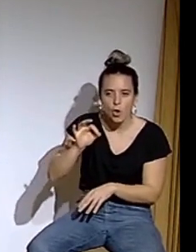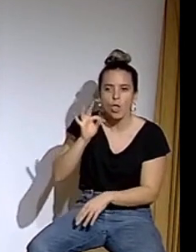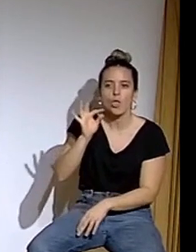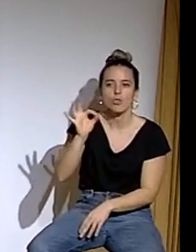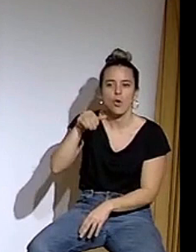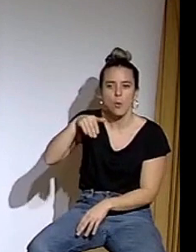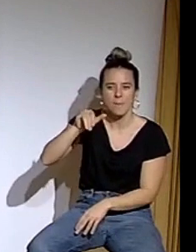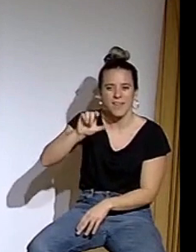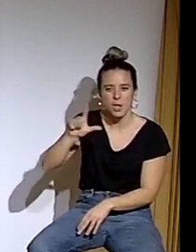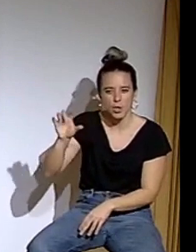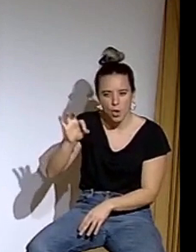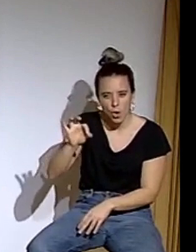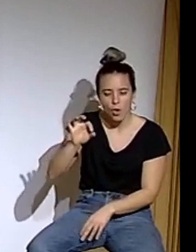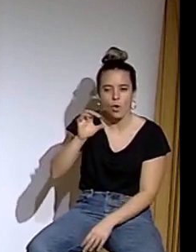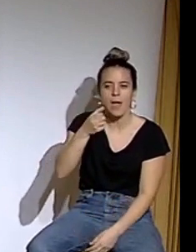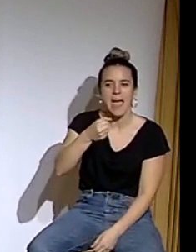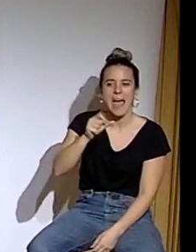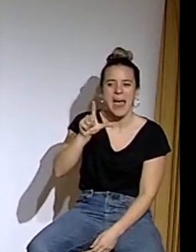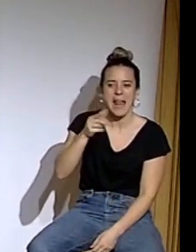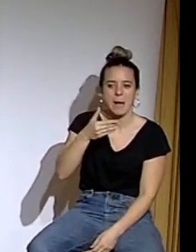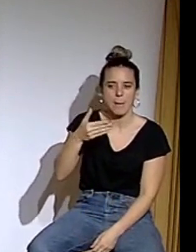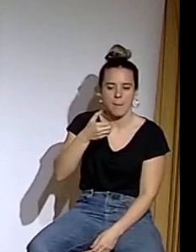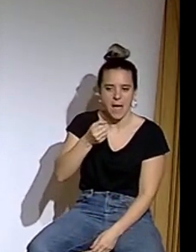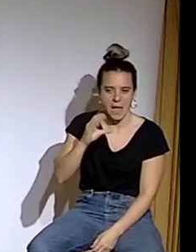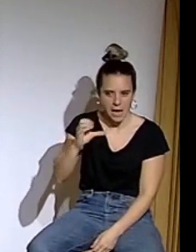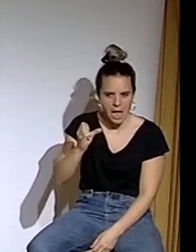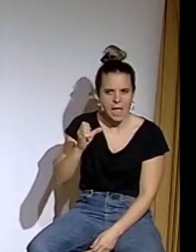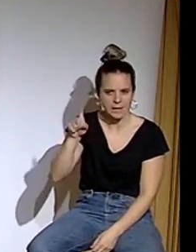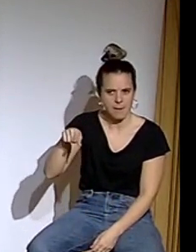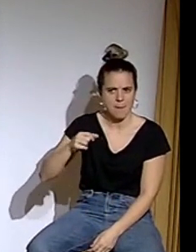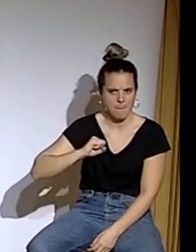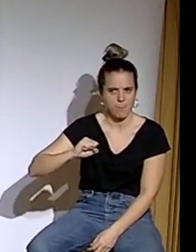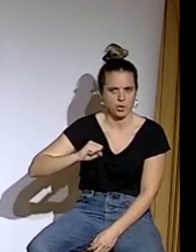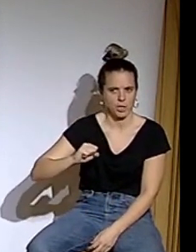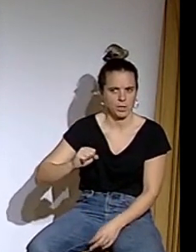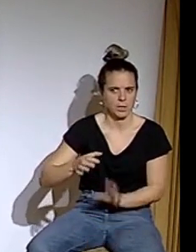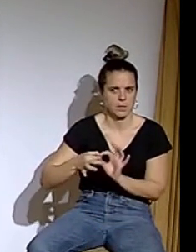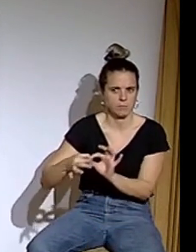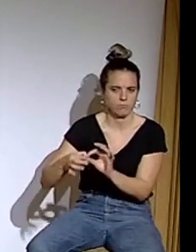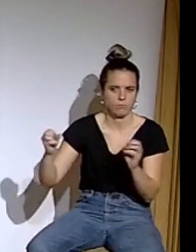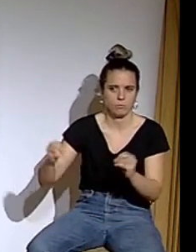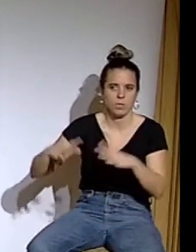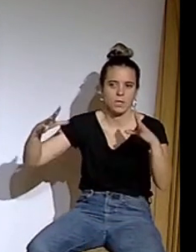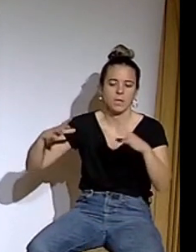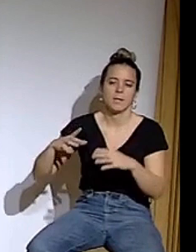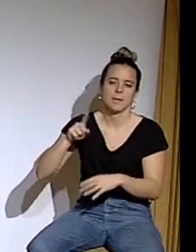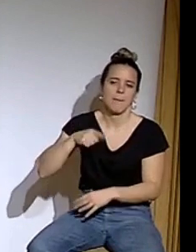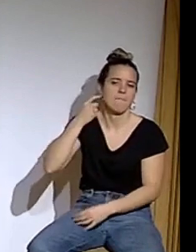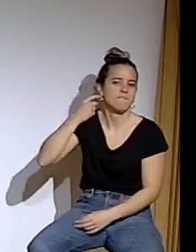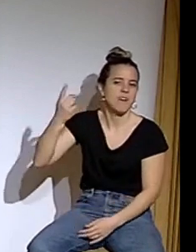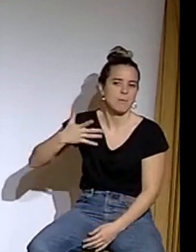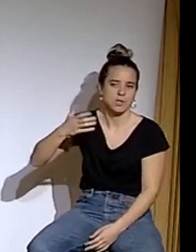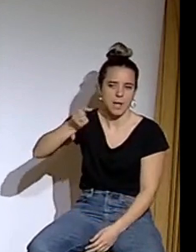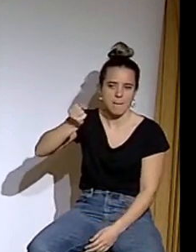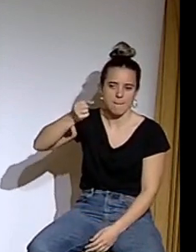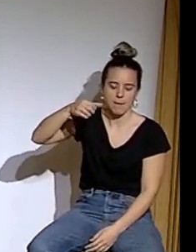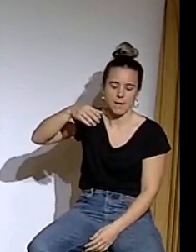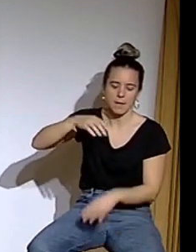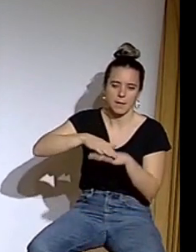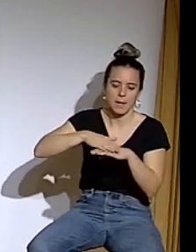albahaca que también son bastante potentes a nivel Mágico y la famosísima mandrágora no entonces